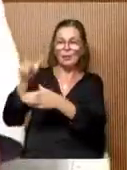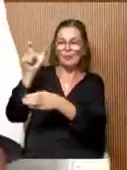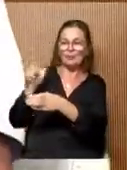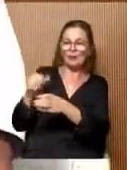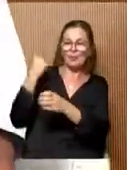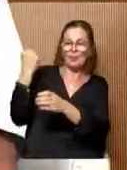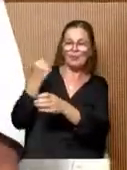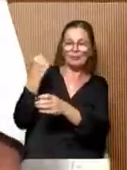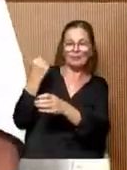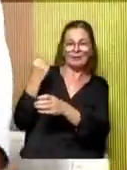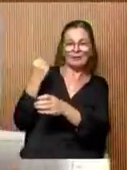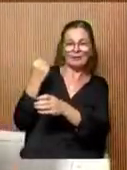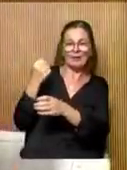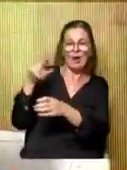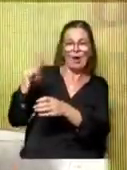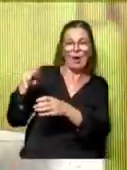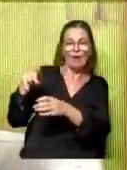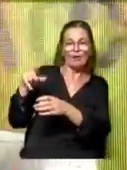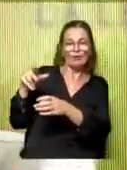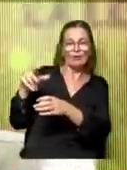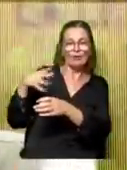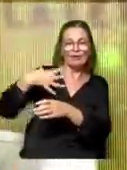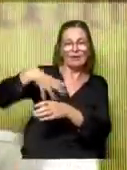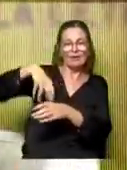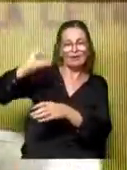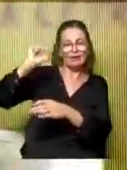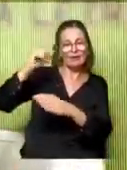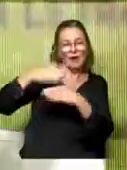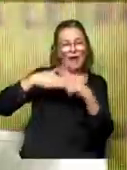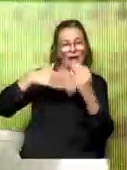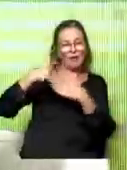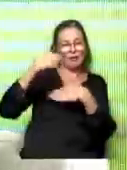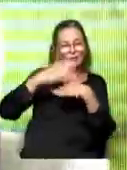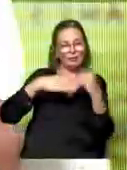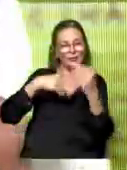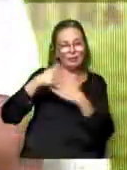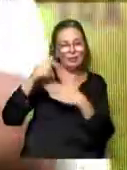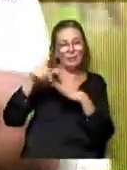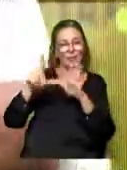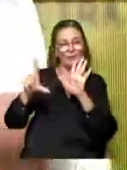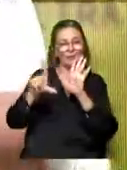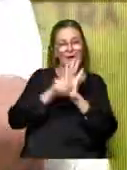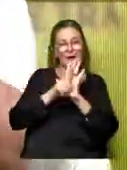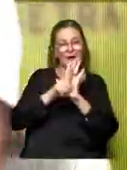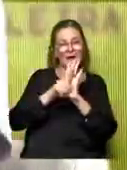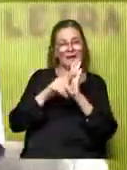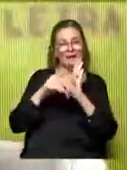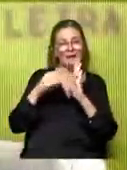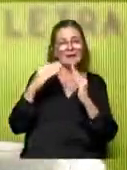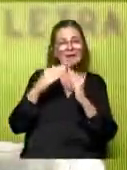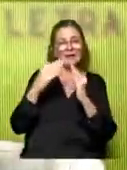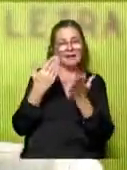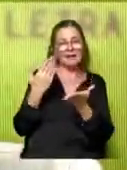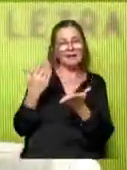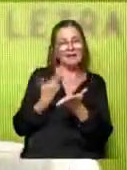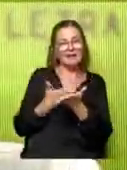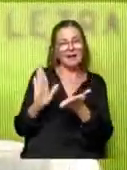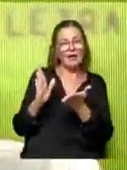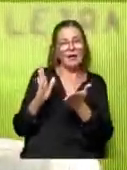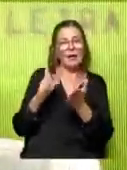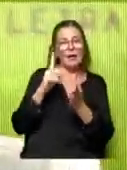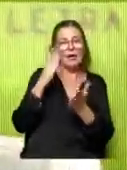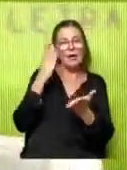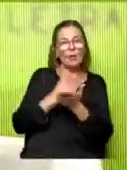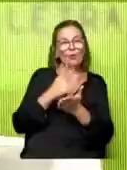la industria de la construcción se la llevó a Valdés. Y se la llevó a Valdés por una ley de vivienda promovida que exoneró en el último año